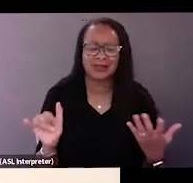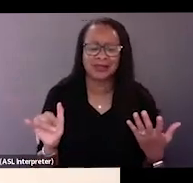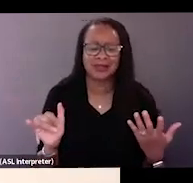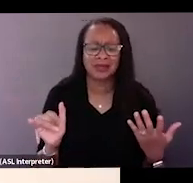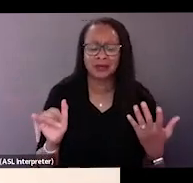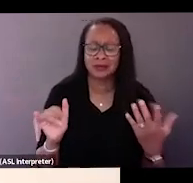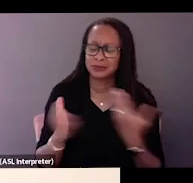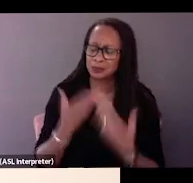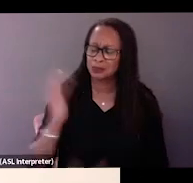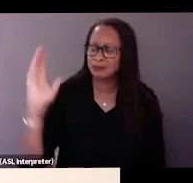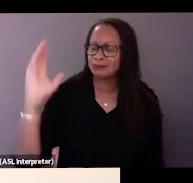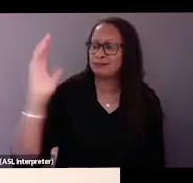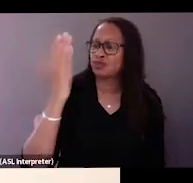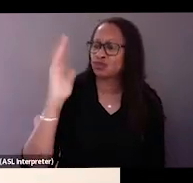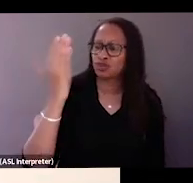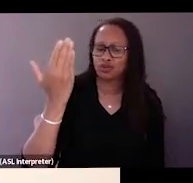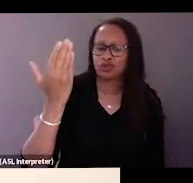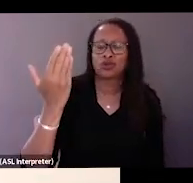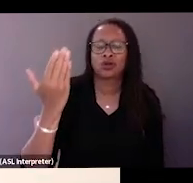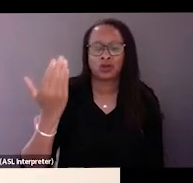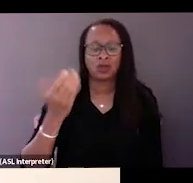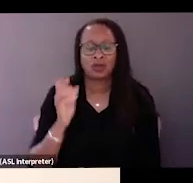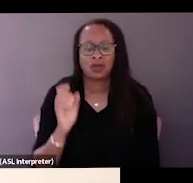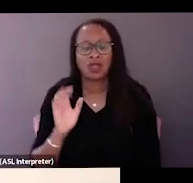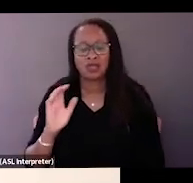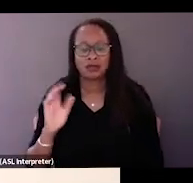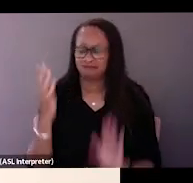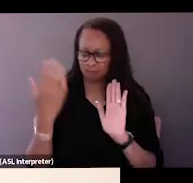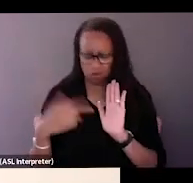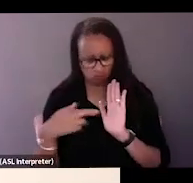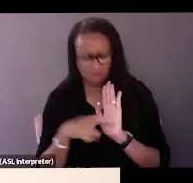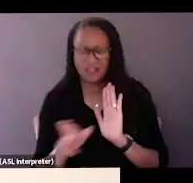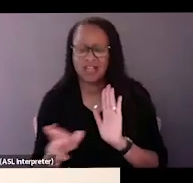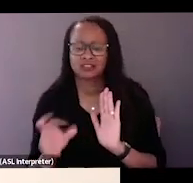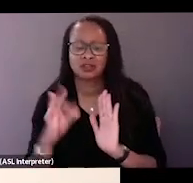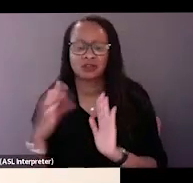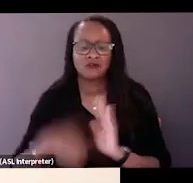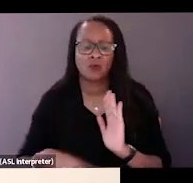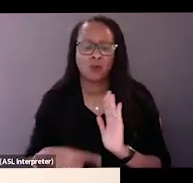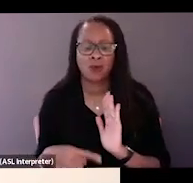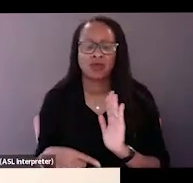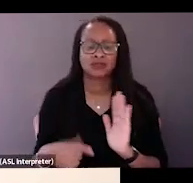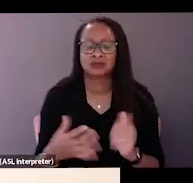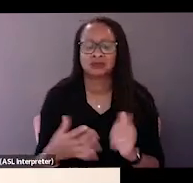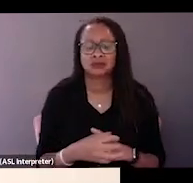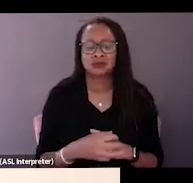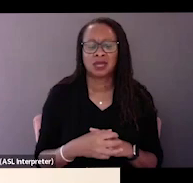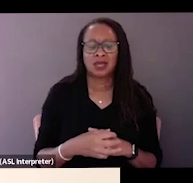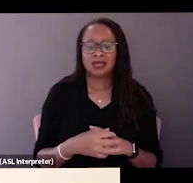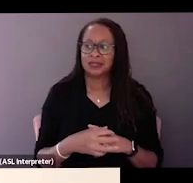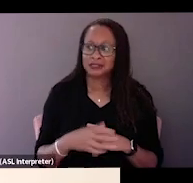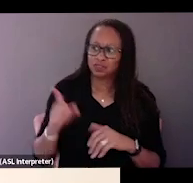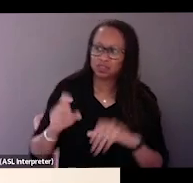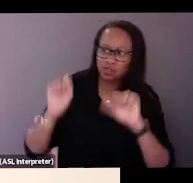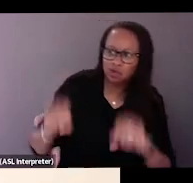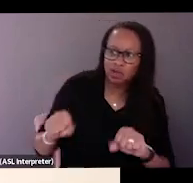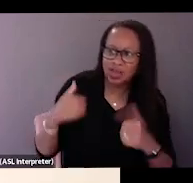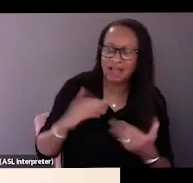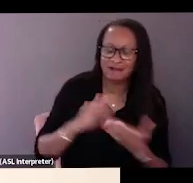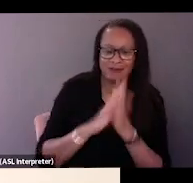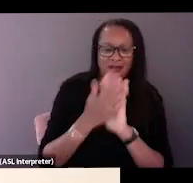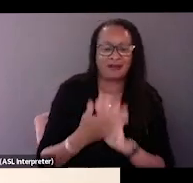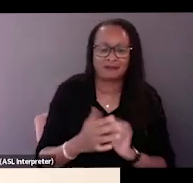en lo que ella podía haber sido como mujer. Y digo podía haber sido porque la verdad nunca la voy a saber.